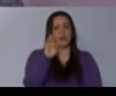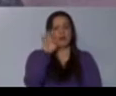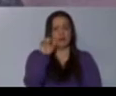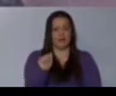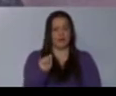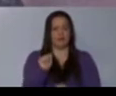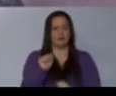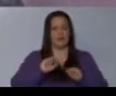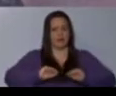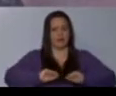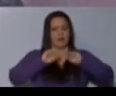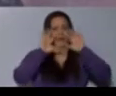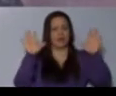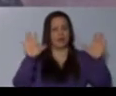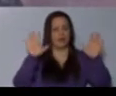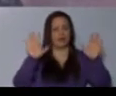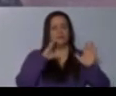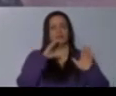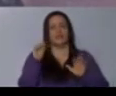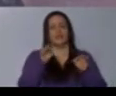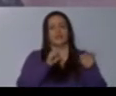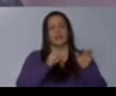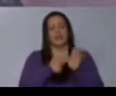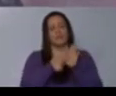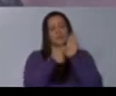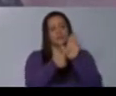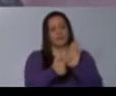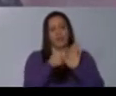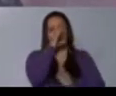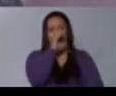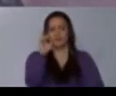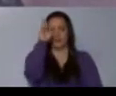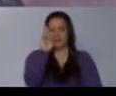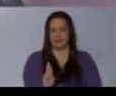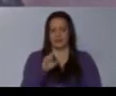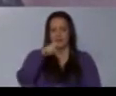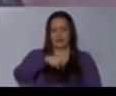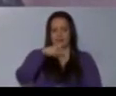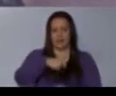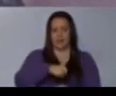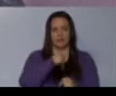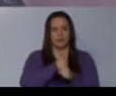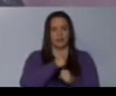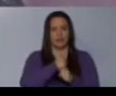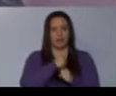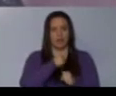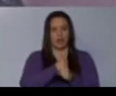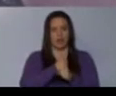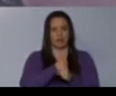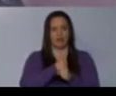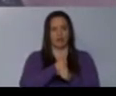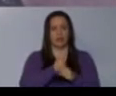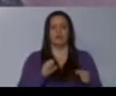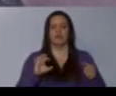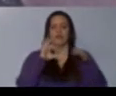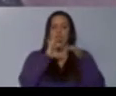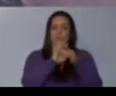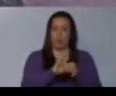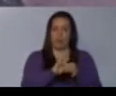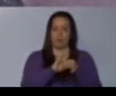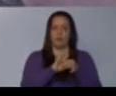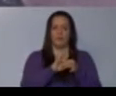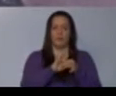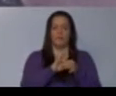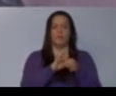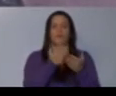clara en señalarle a costa rica la necesidad de trabajar de la mano con propuestas